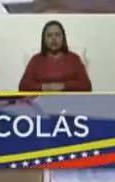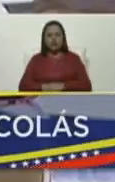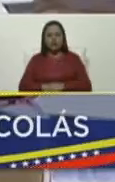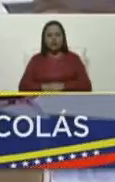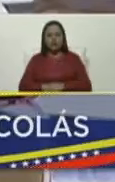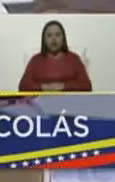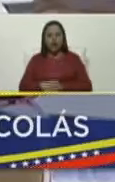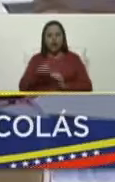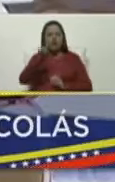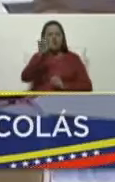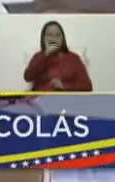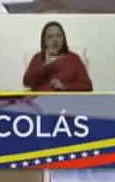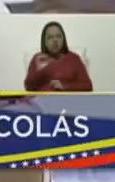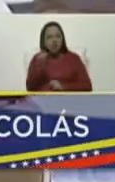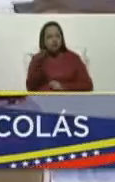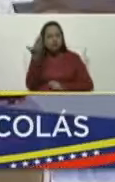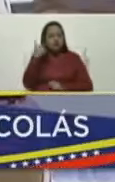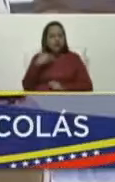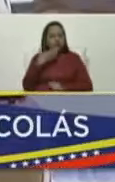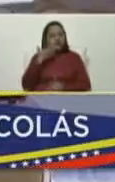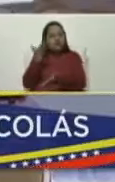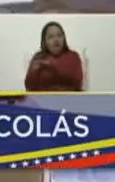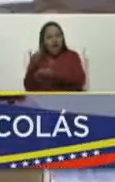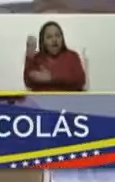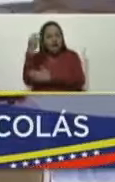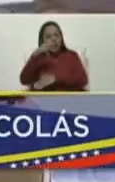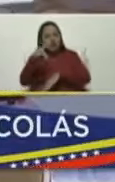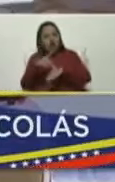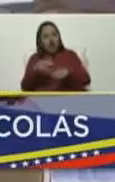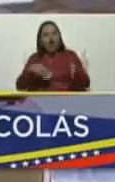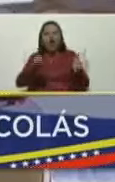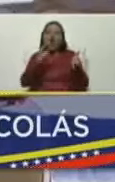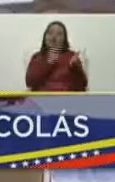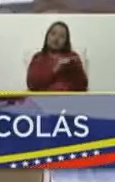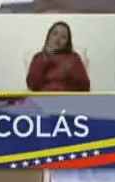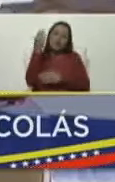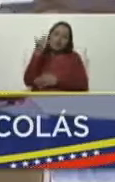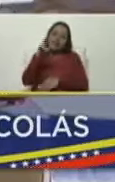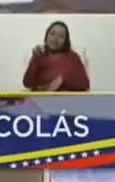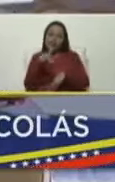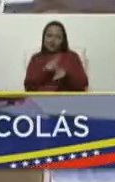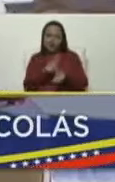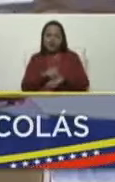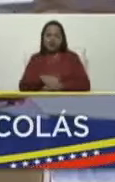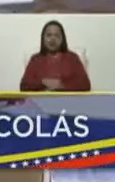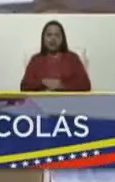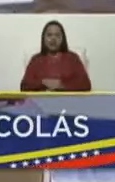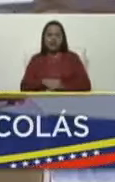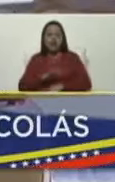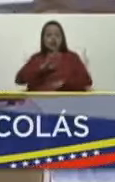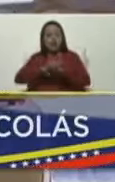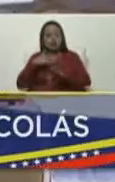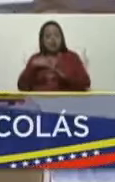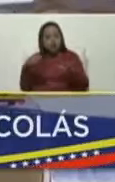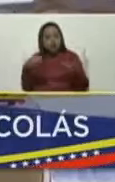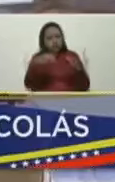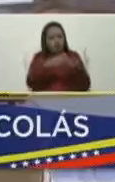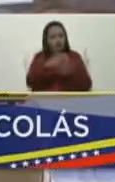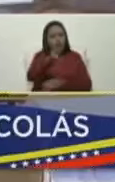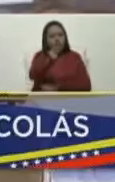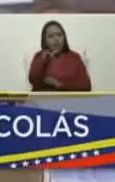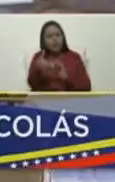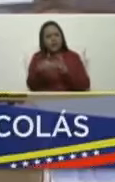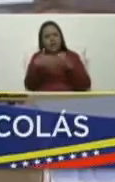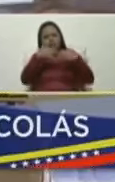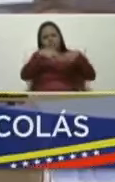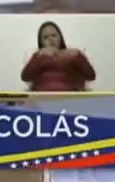Hace una semana le pedí a la Asamblea Nacional, otra vez la Asamblea Nacional, porque me reuní con 2.000 empresarios